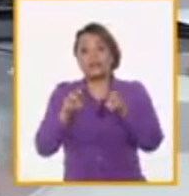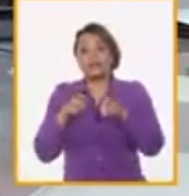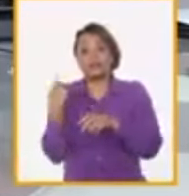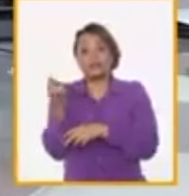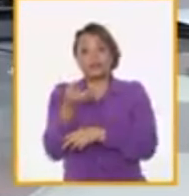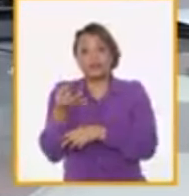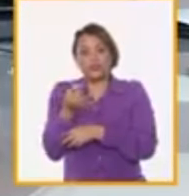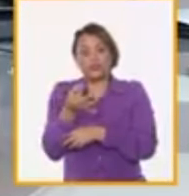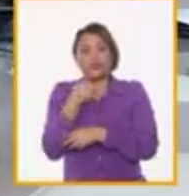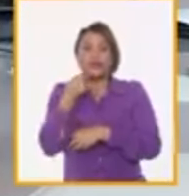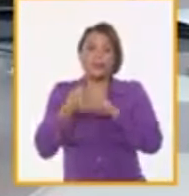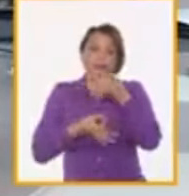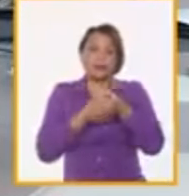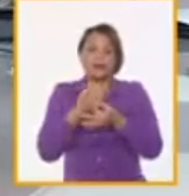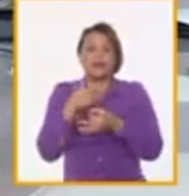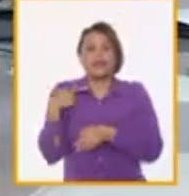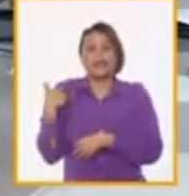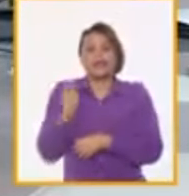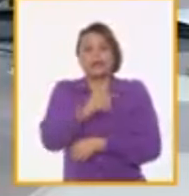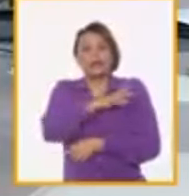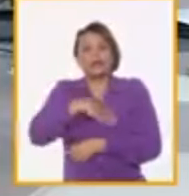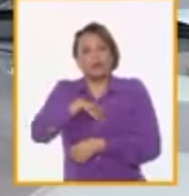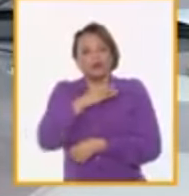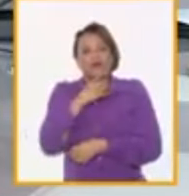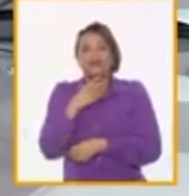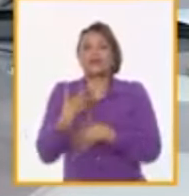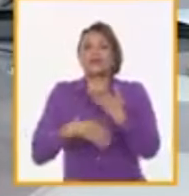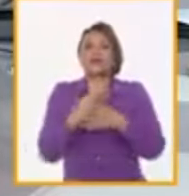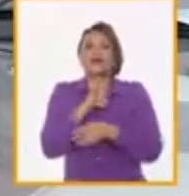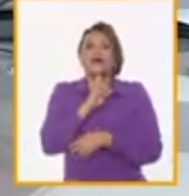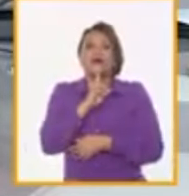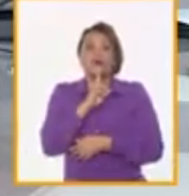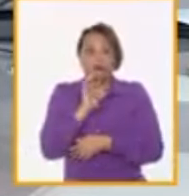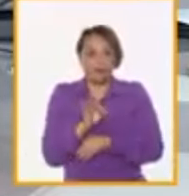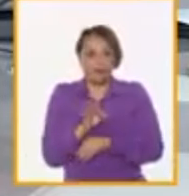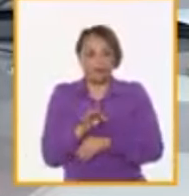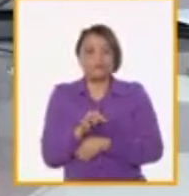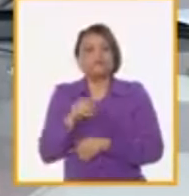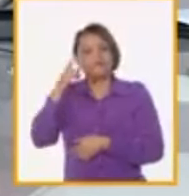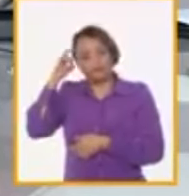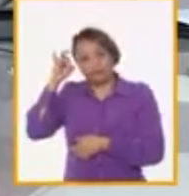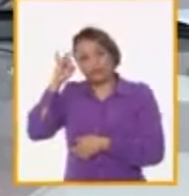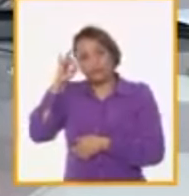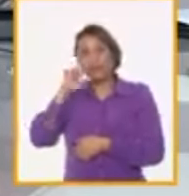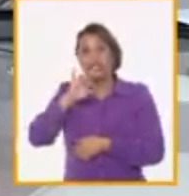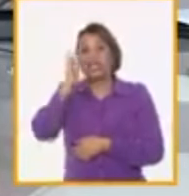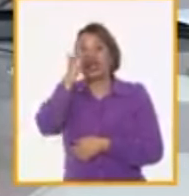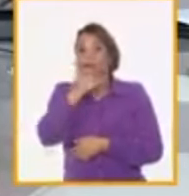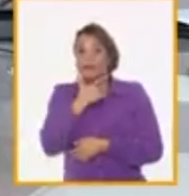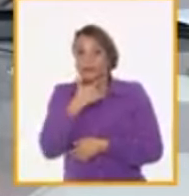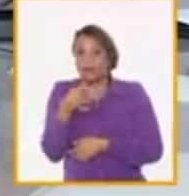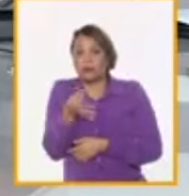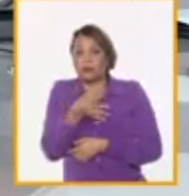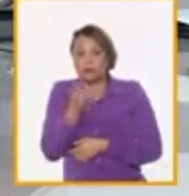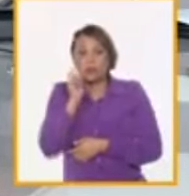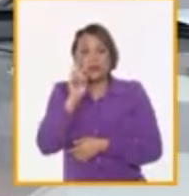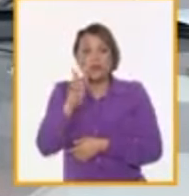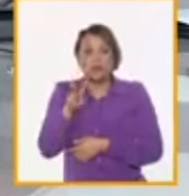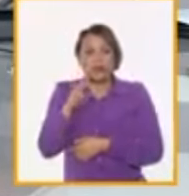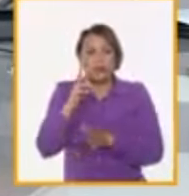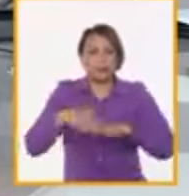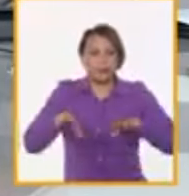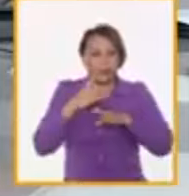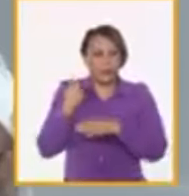preocupaciones de la población de su municipio es el tema del agua. Sí, con La Lisa yo tengo que decir, estuvimos viendo la mesa redonda